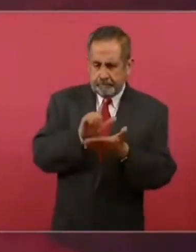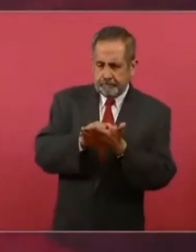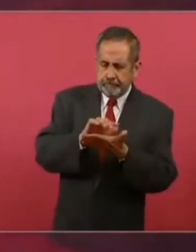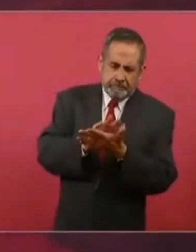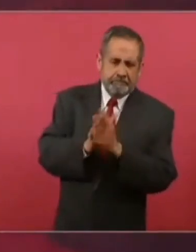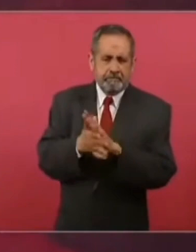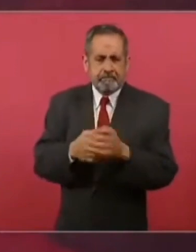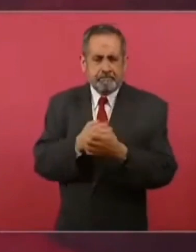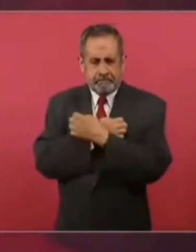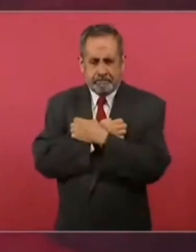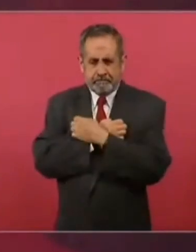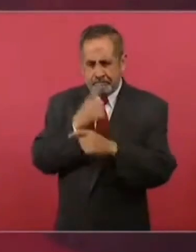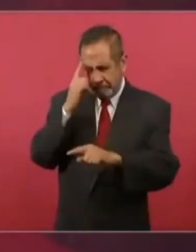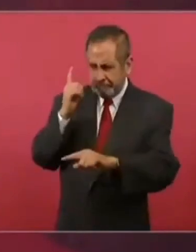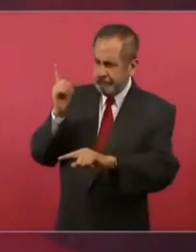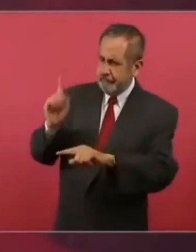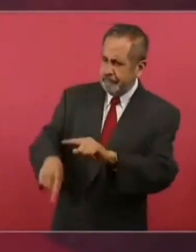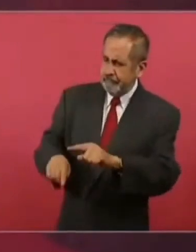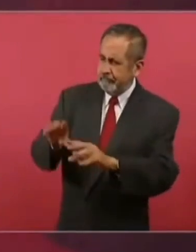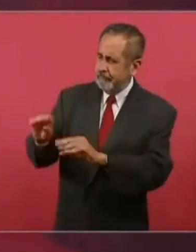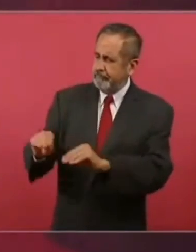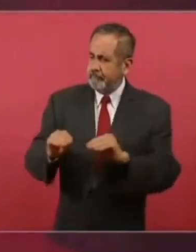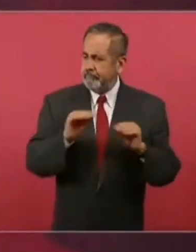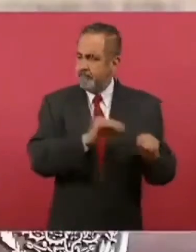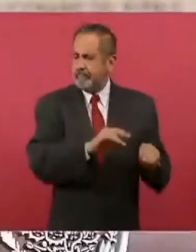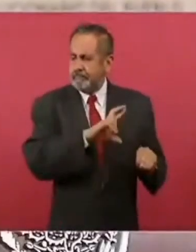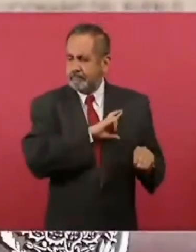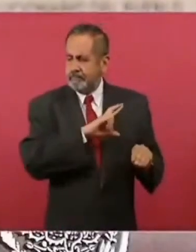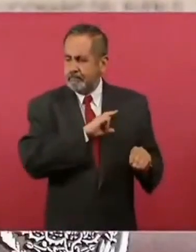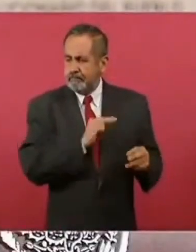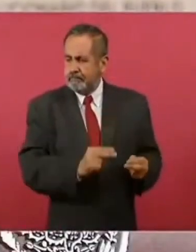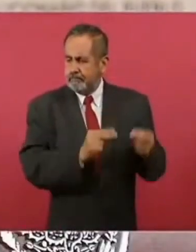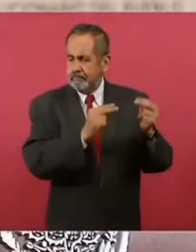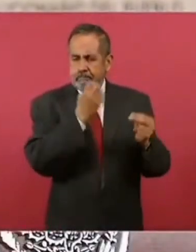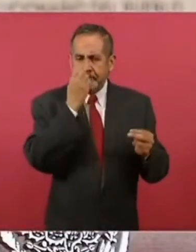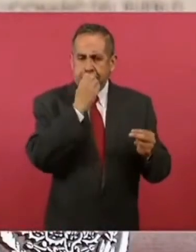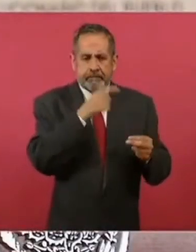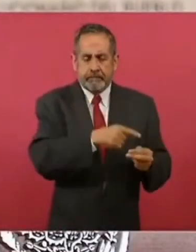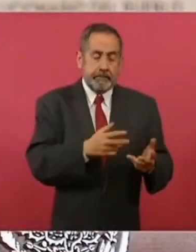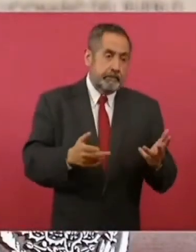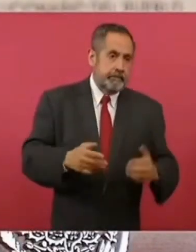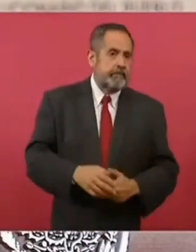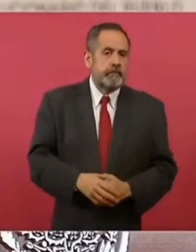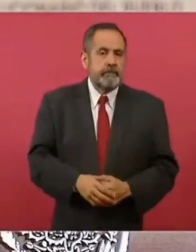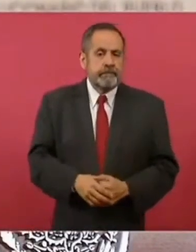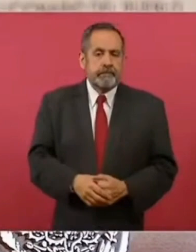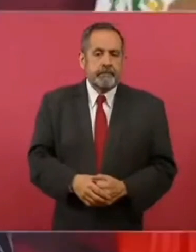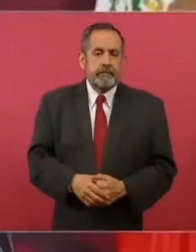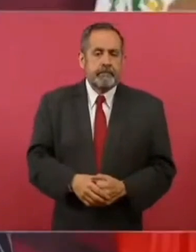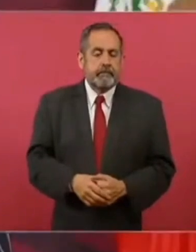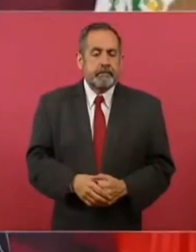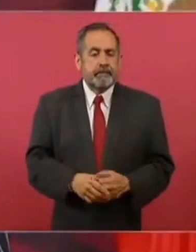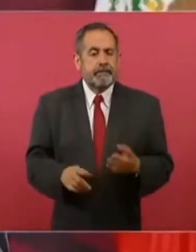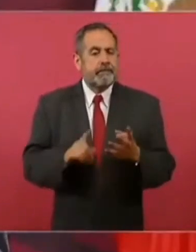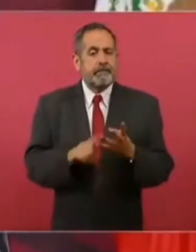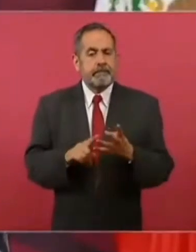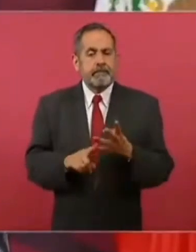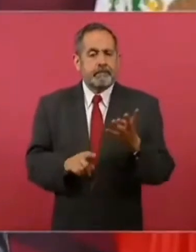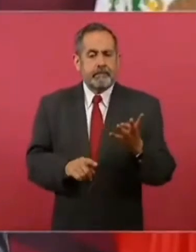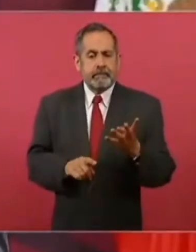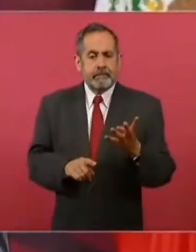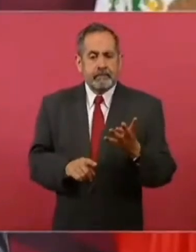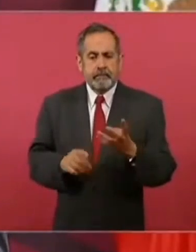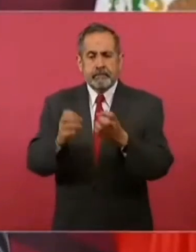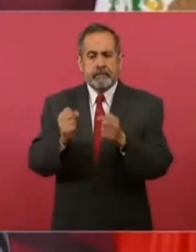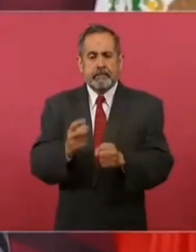educativa también para privatizar la educación, la reforma a